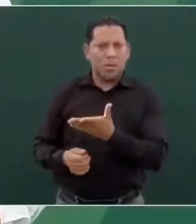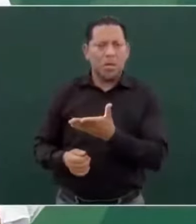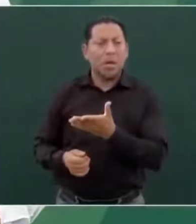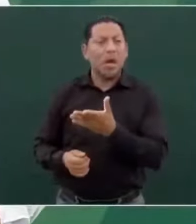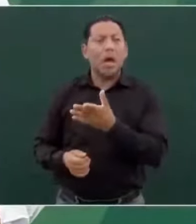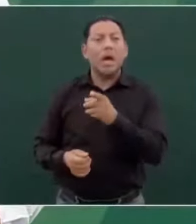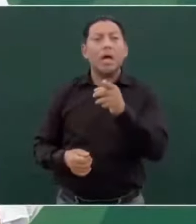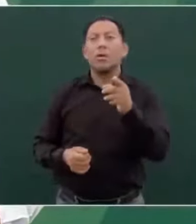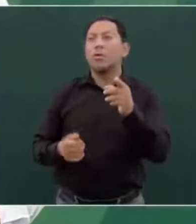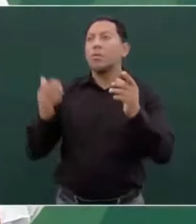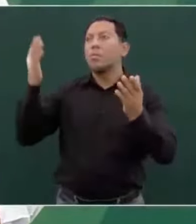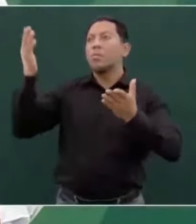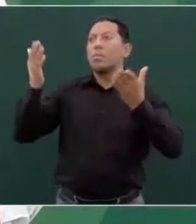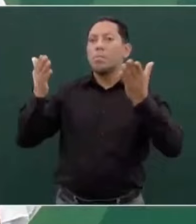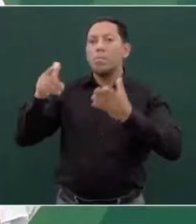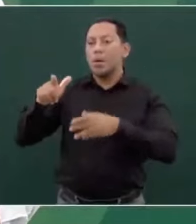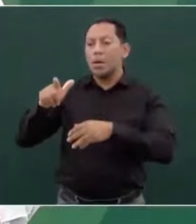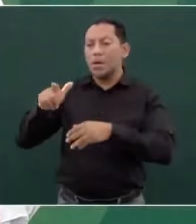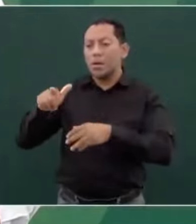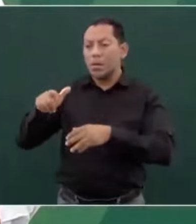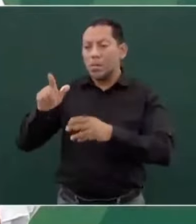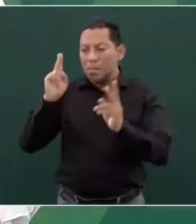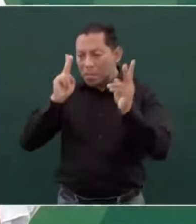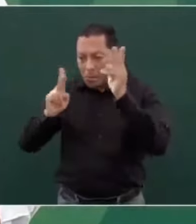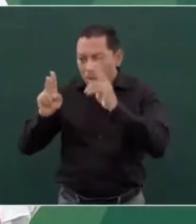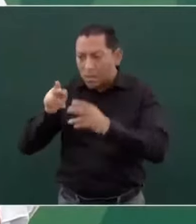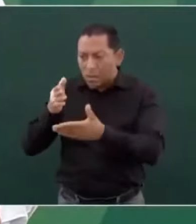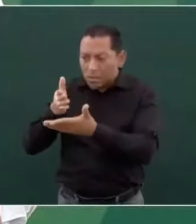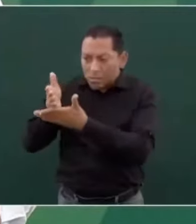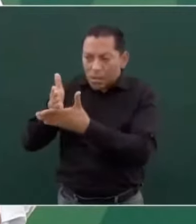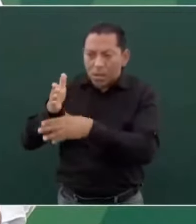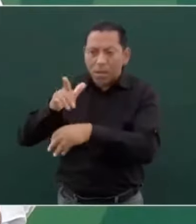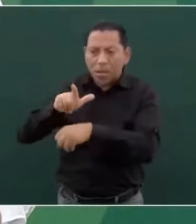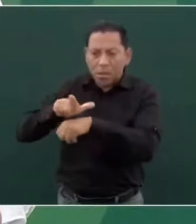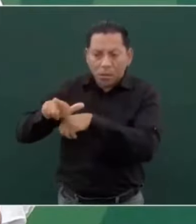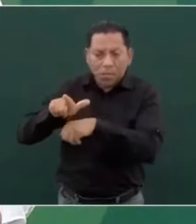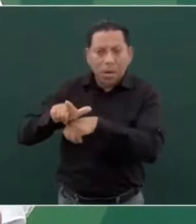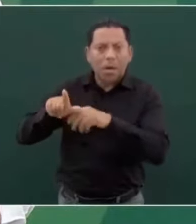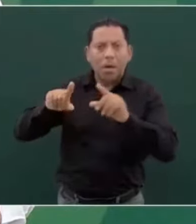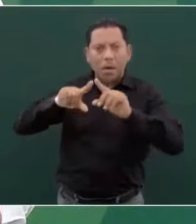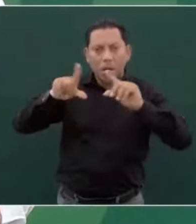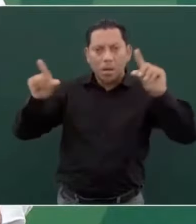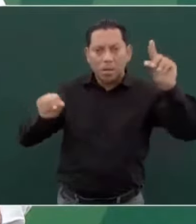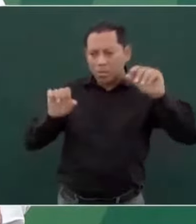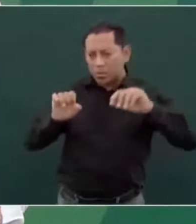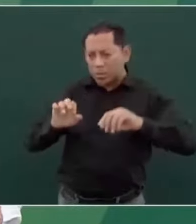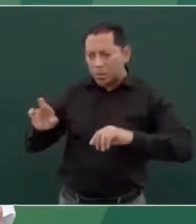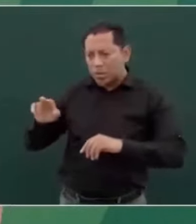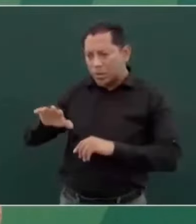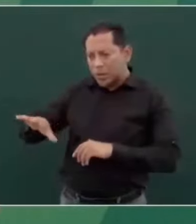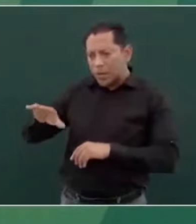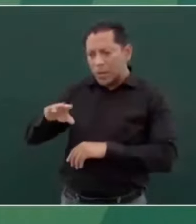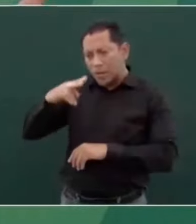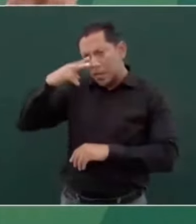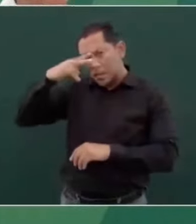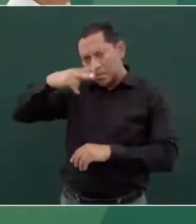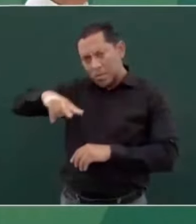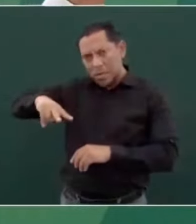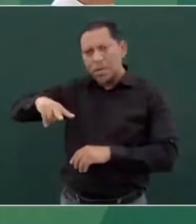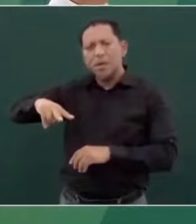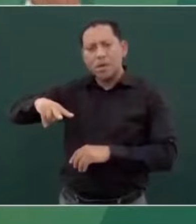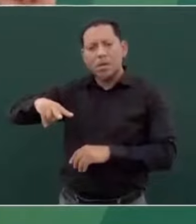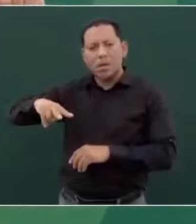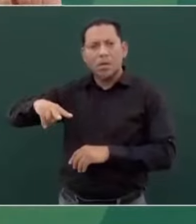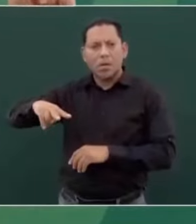visitan Guatemala y el sureste de México eh